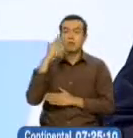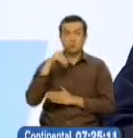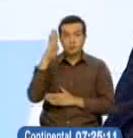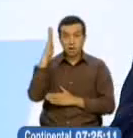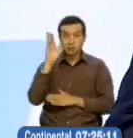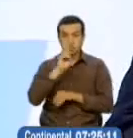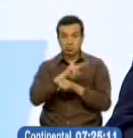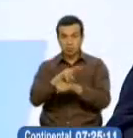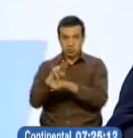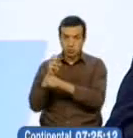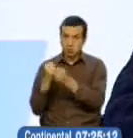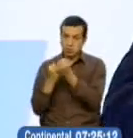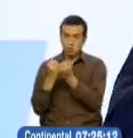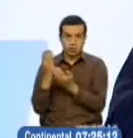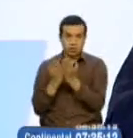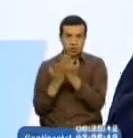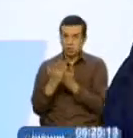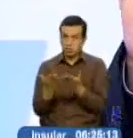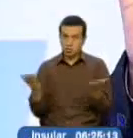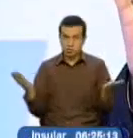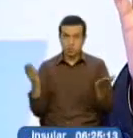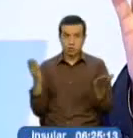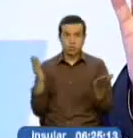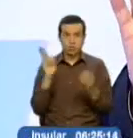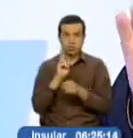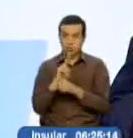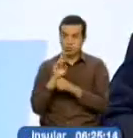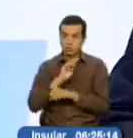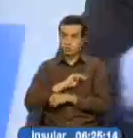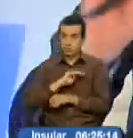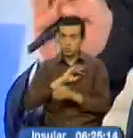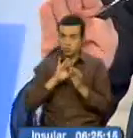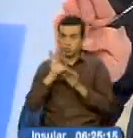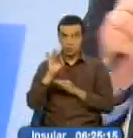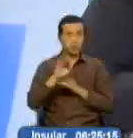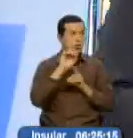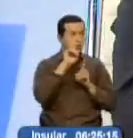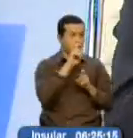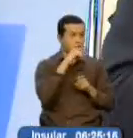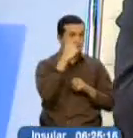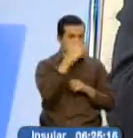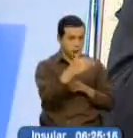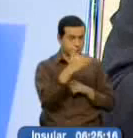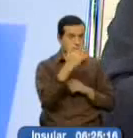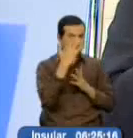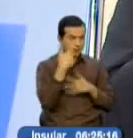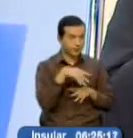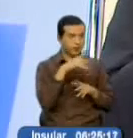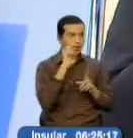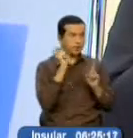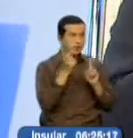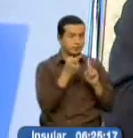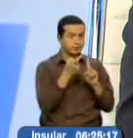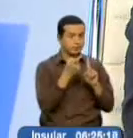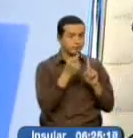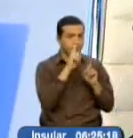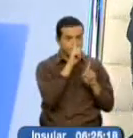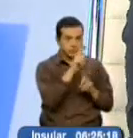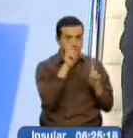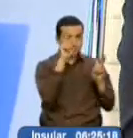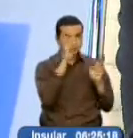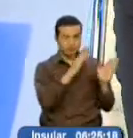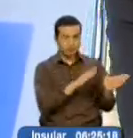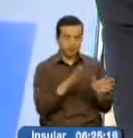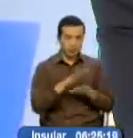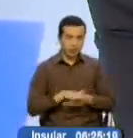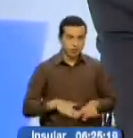la superintendencia como un servicio. Cada municipio lo hace en cada cantón. Me surge una duda que lo voy a plantear después. Ahorita quiero terminar esta ronda de preguntas en relación al tema de